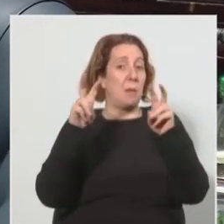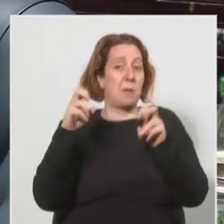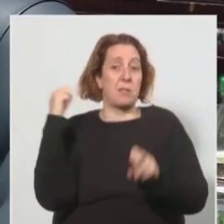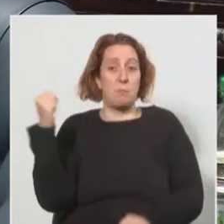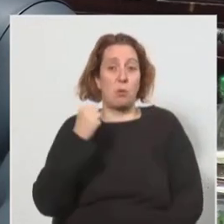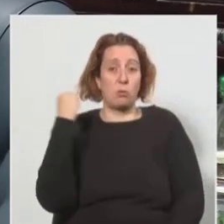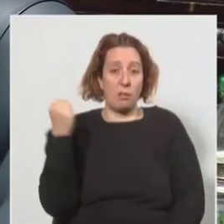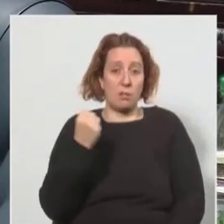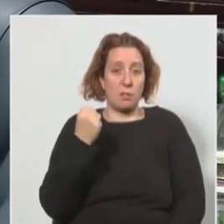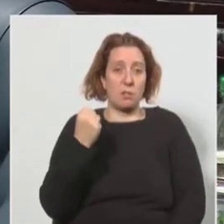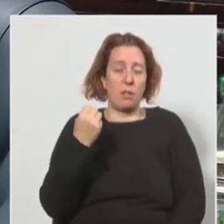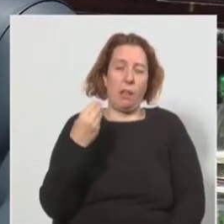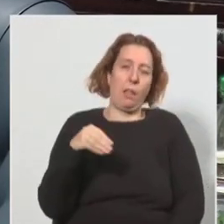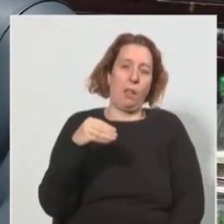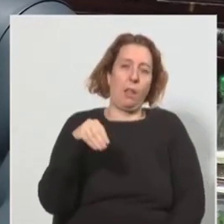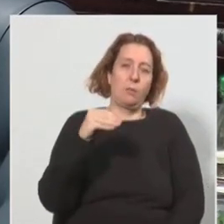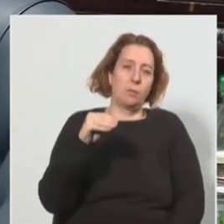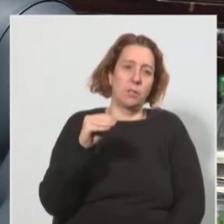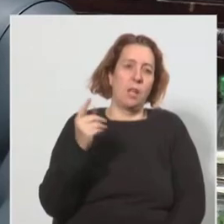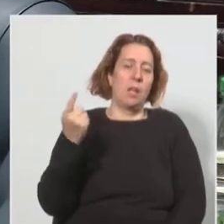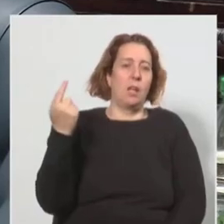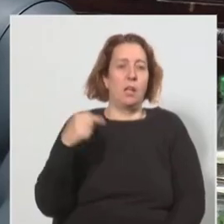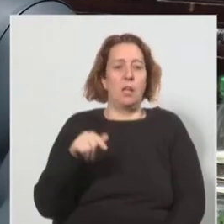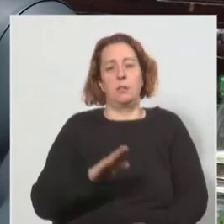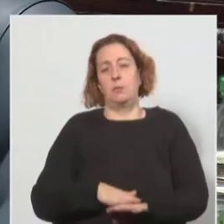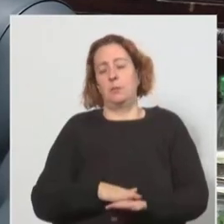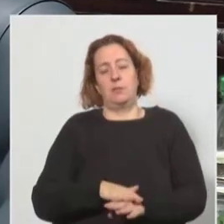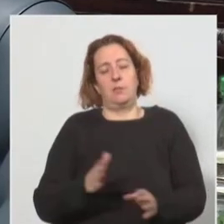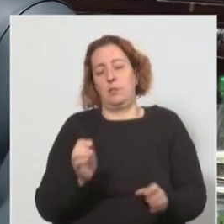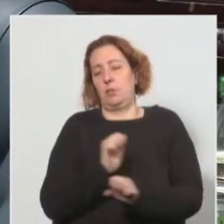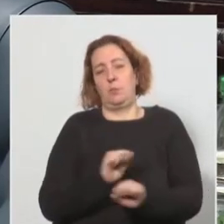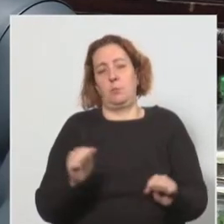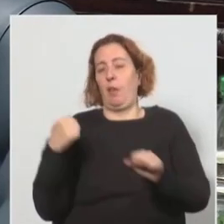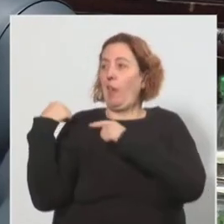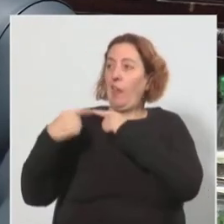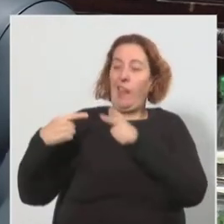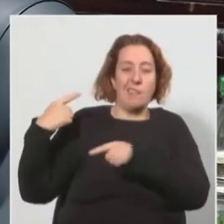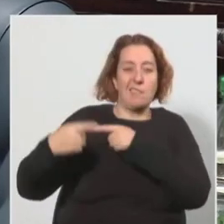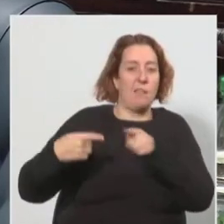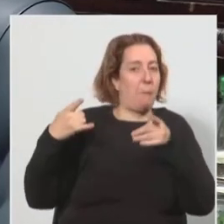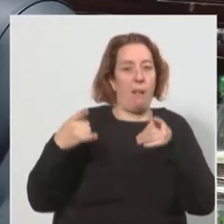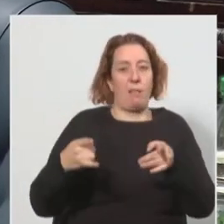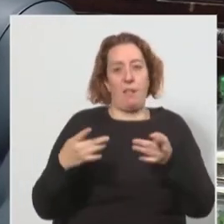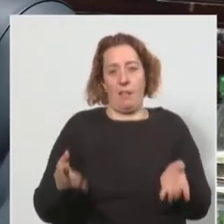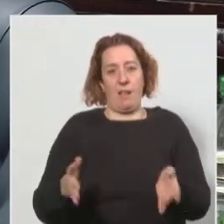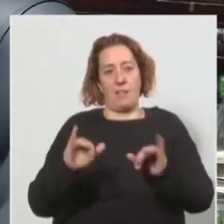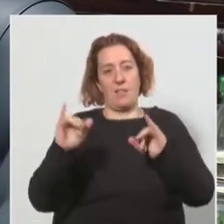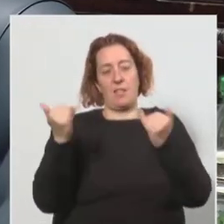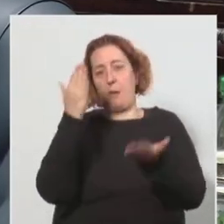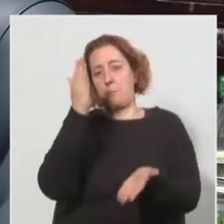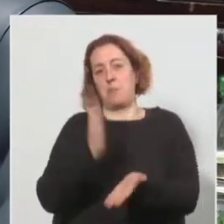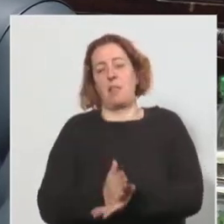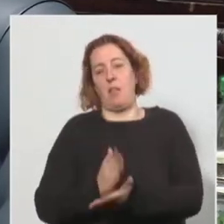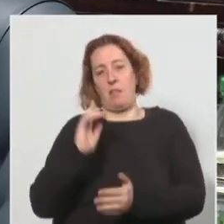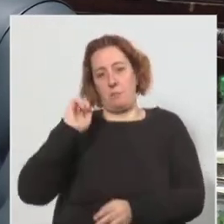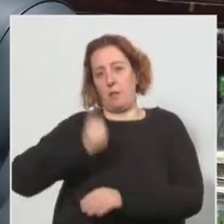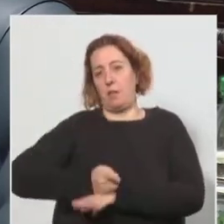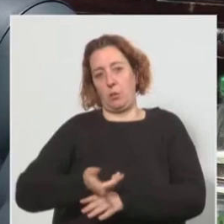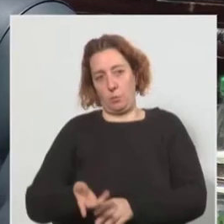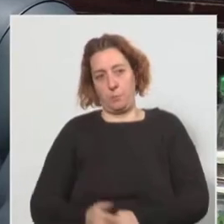importancia, la excusa a esta altura absurda de la herencia maldita, ya transcurrida la mitad del mandato de